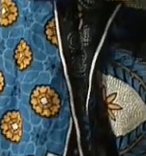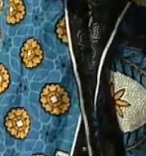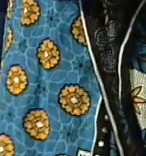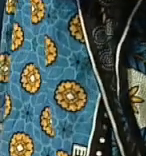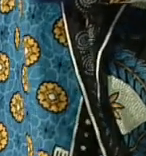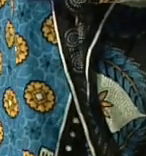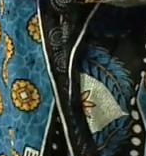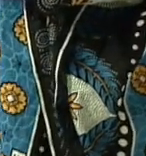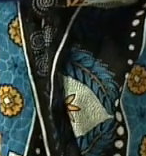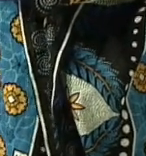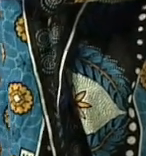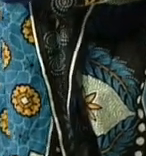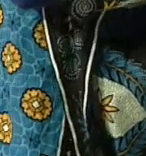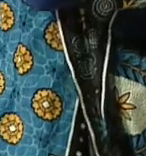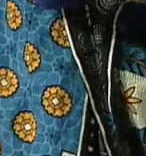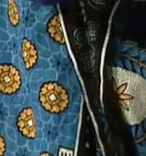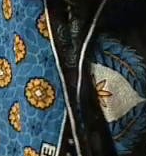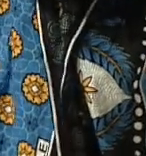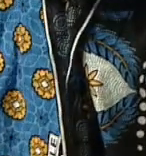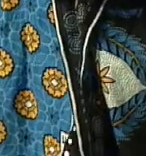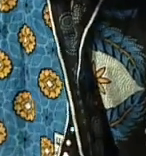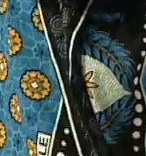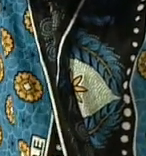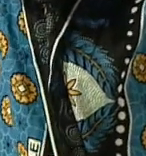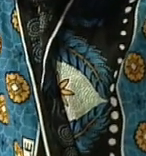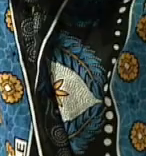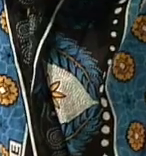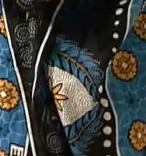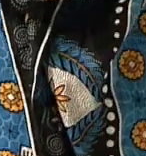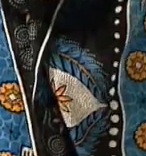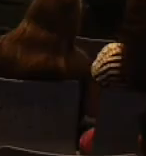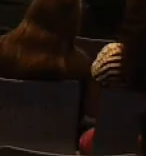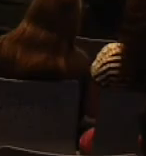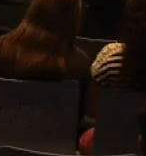del sentimiento, amor a la música ancestral,